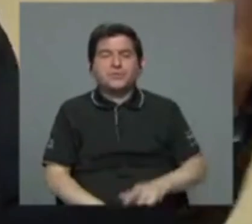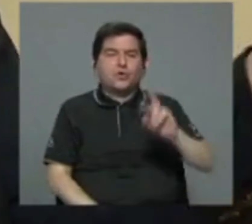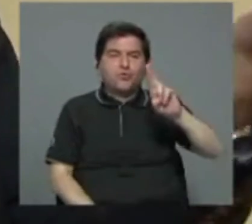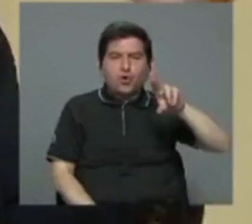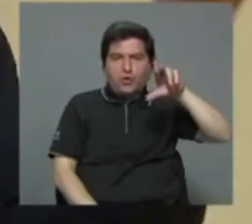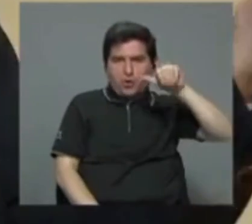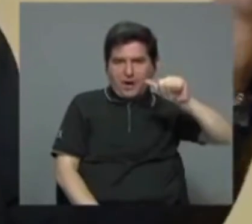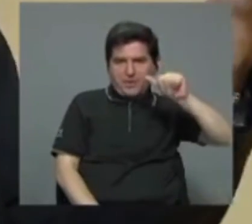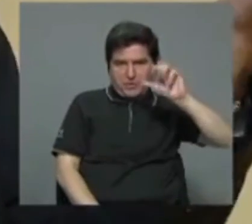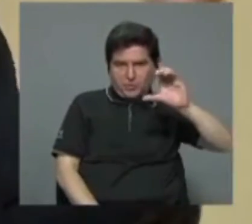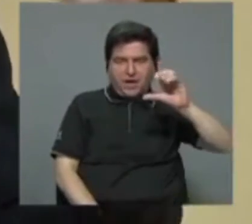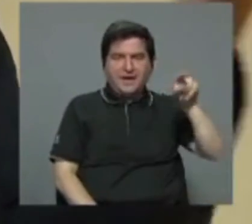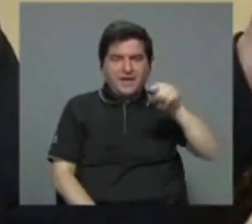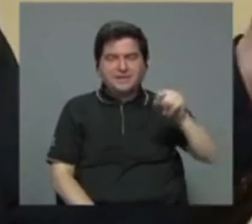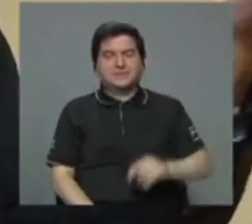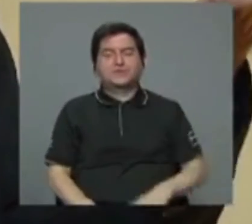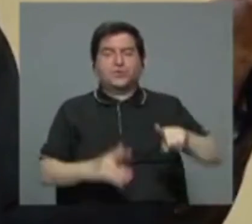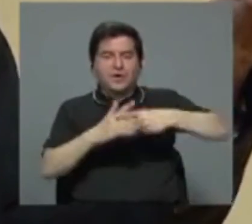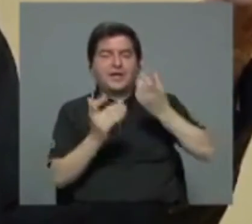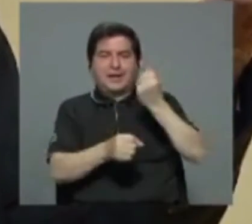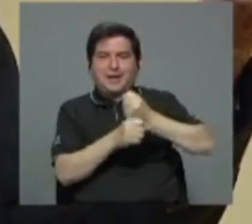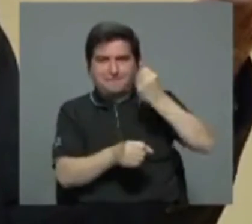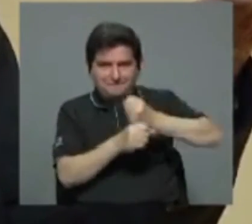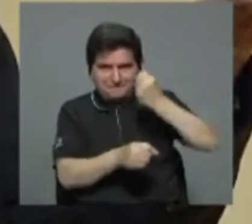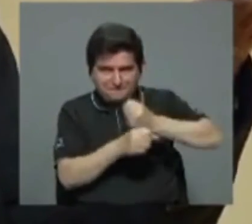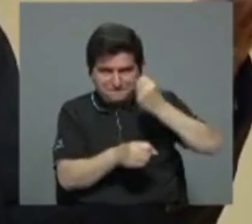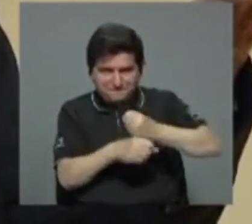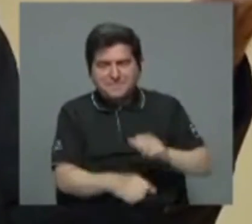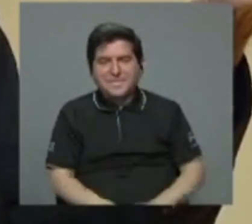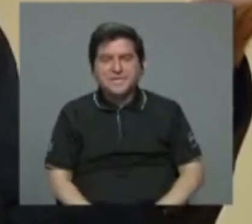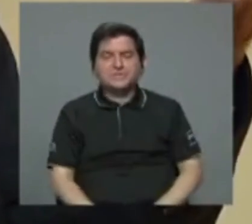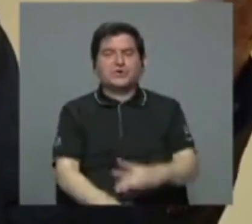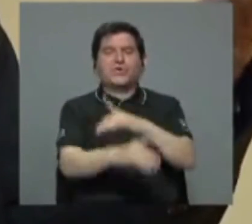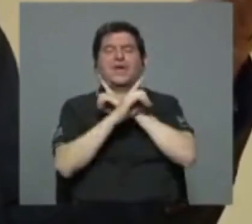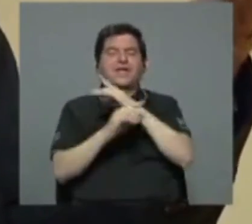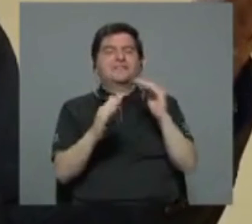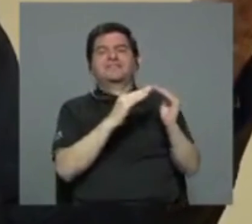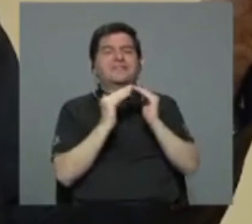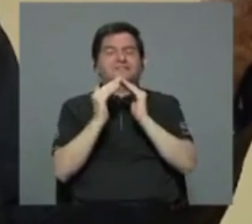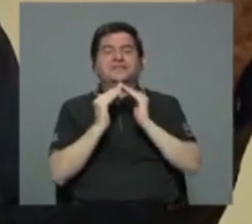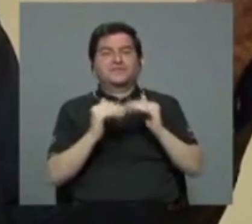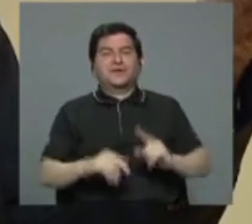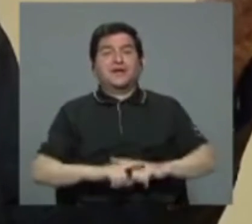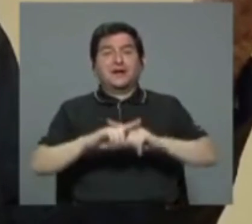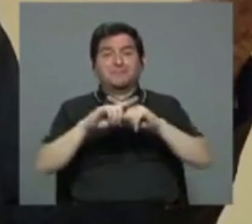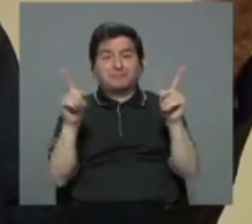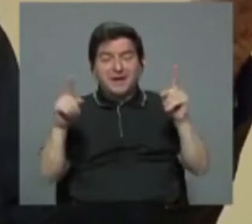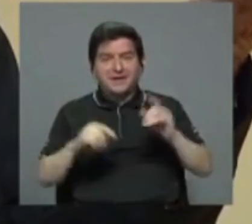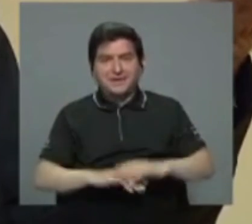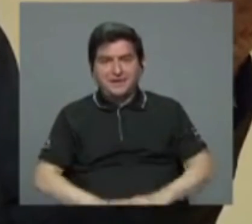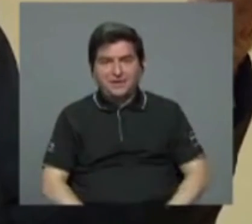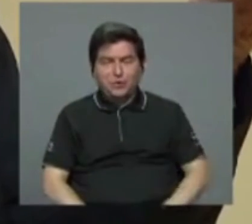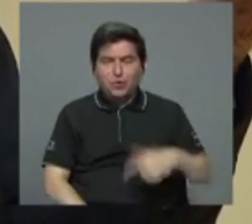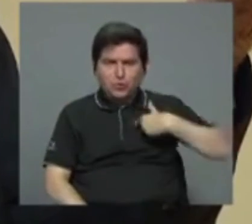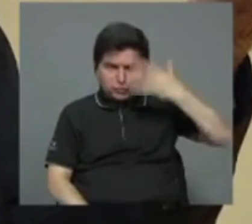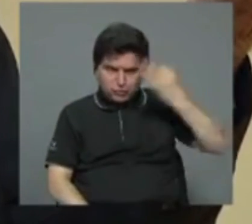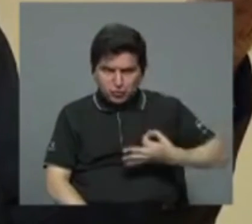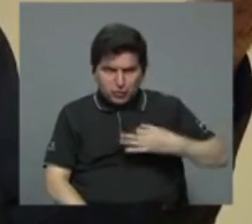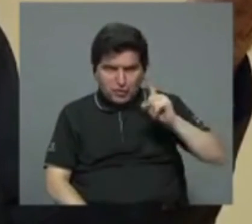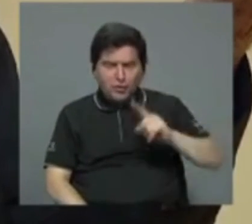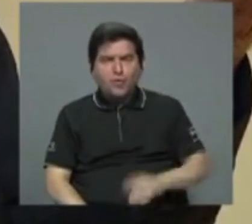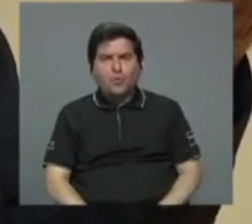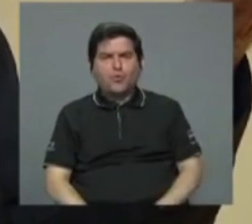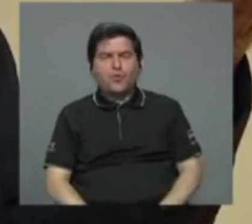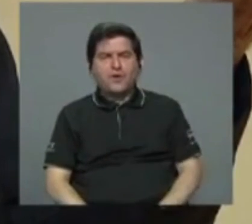Alberto inició la tarea en la Defensoría, pero yo creo que uno de los